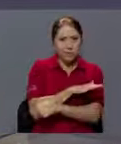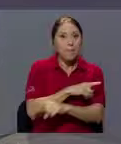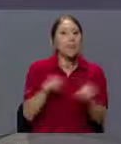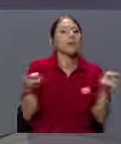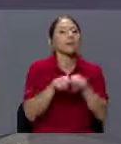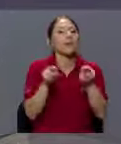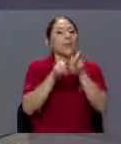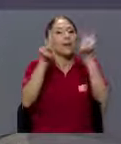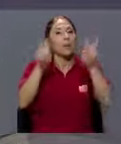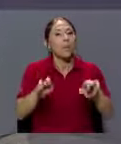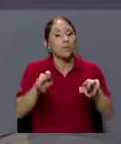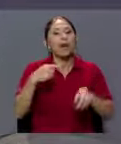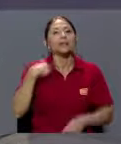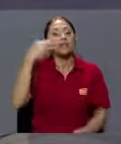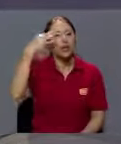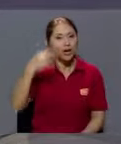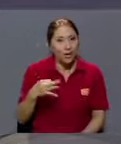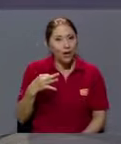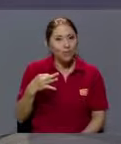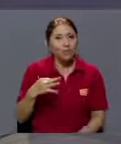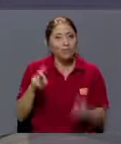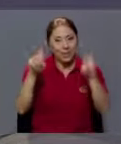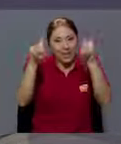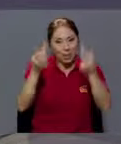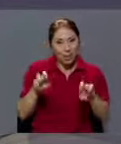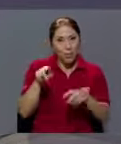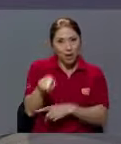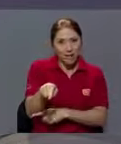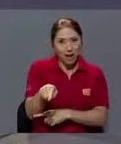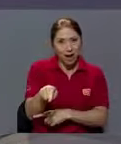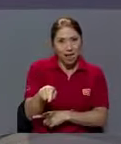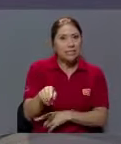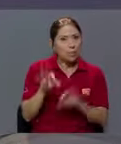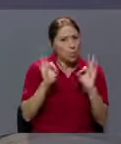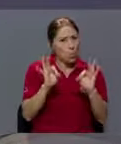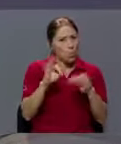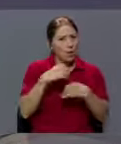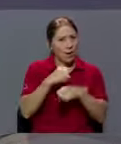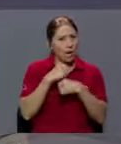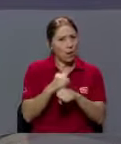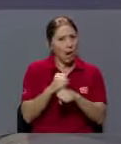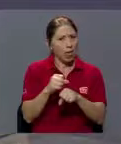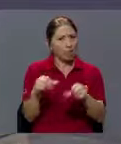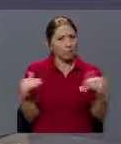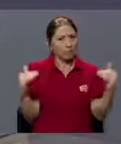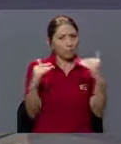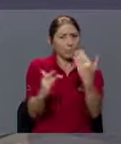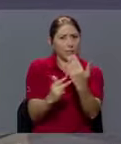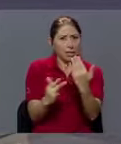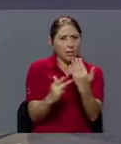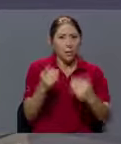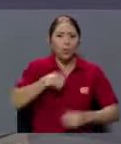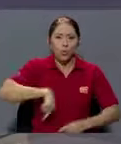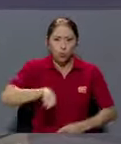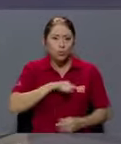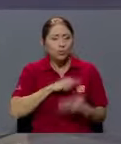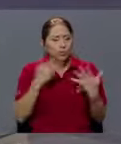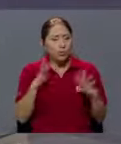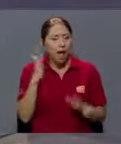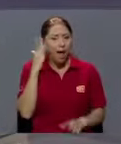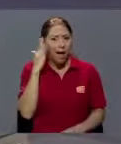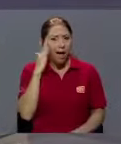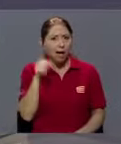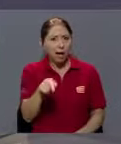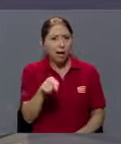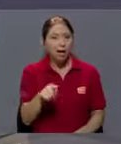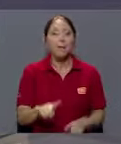la prueba. Yo sí creo que la prueba técnicamente está muy bien elaborada, nosotros también hemos dado cuenta de